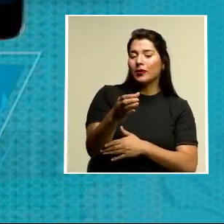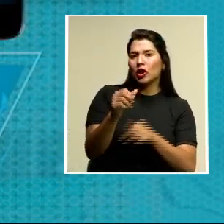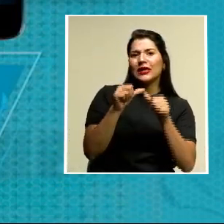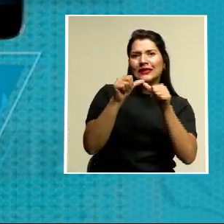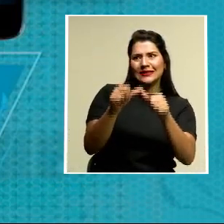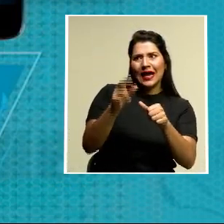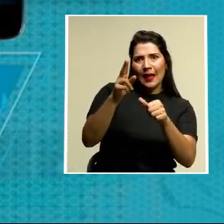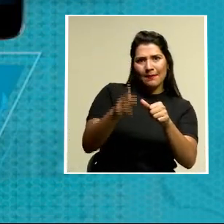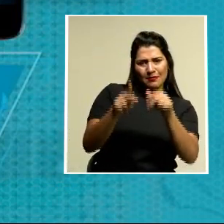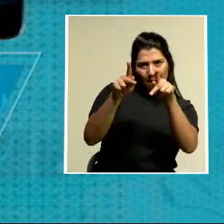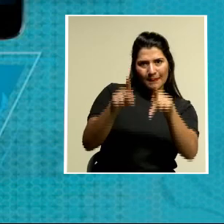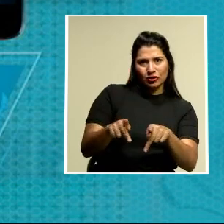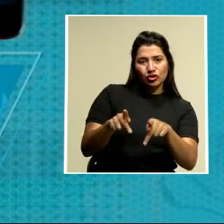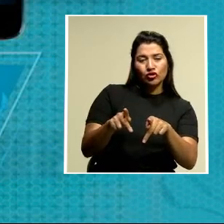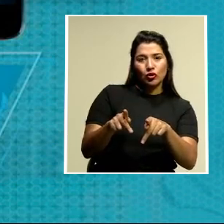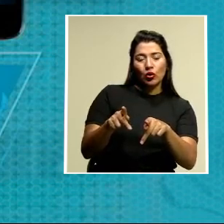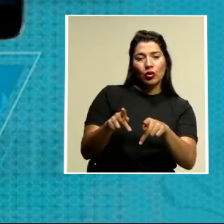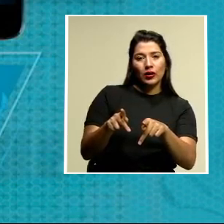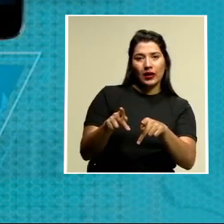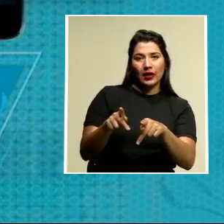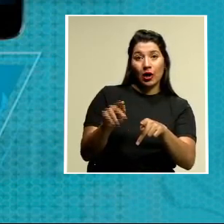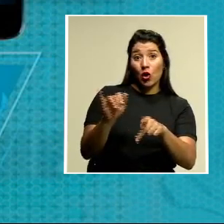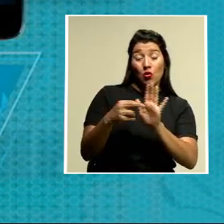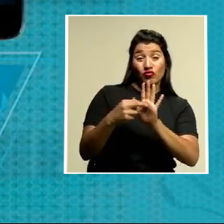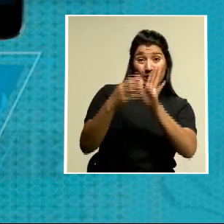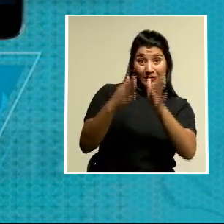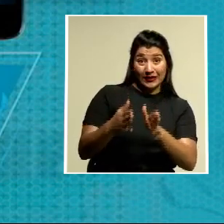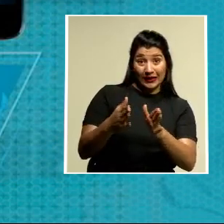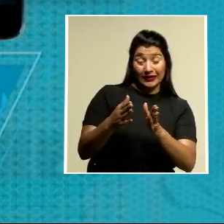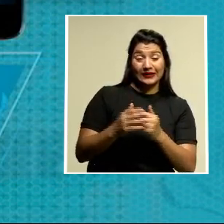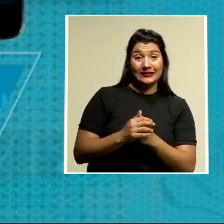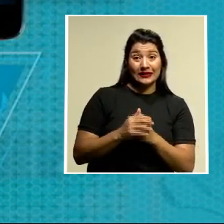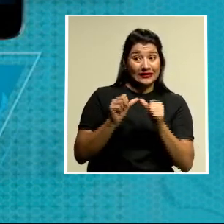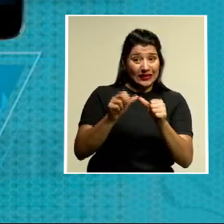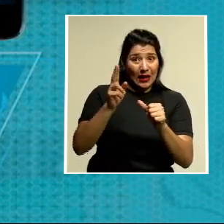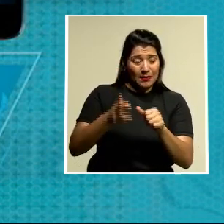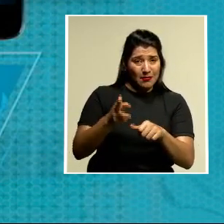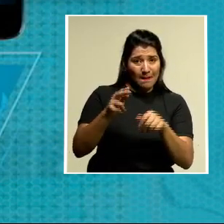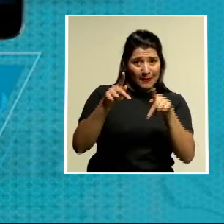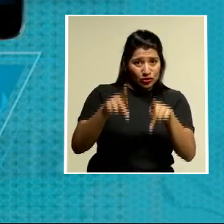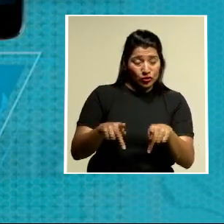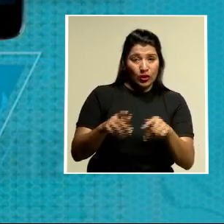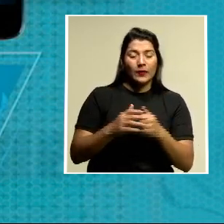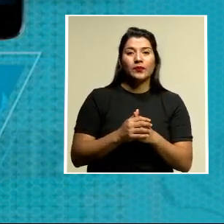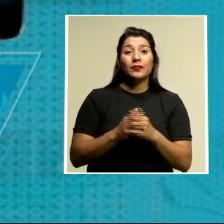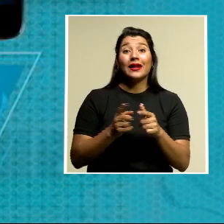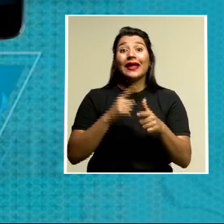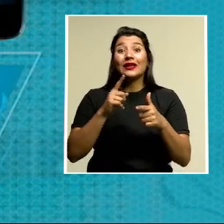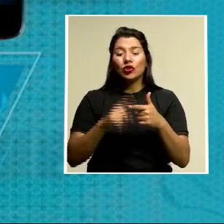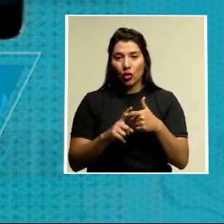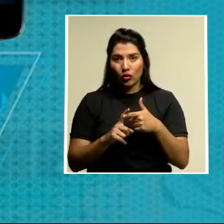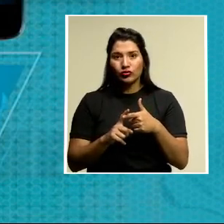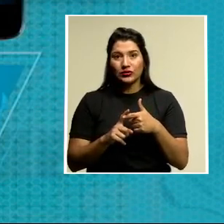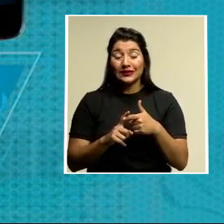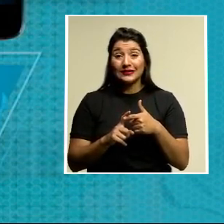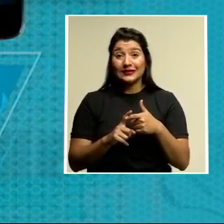comercio internacional, y en este caso no lo tiene. En este caso no lo propuso el Ministerio de Comercio Exterior,